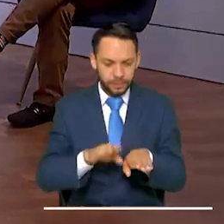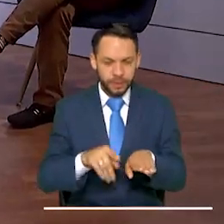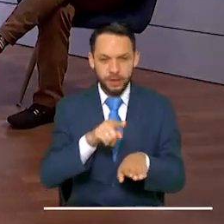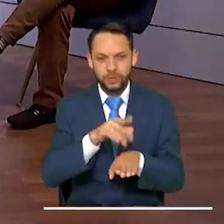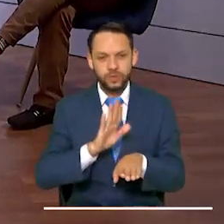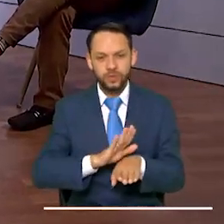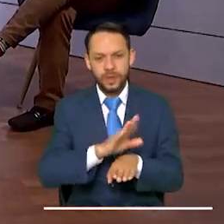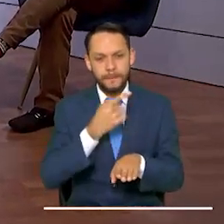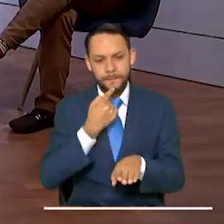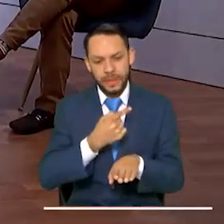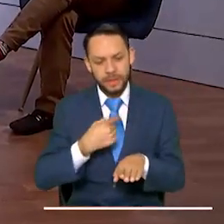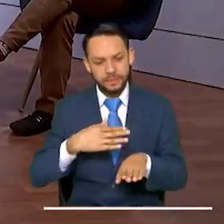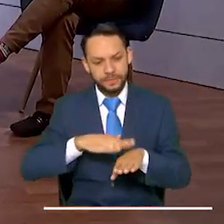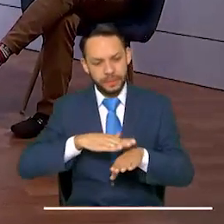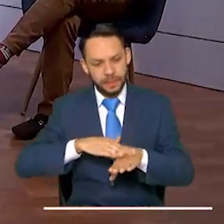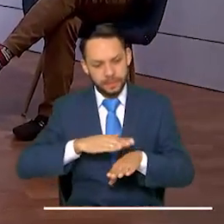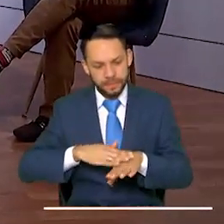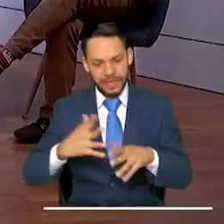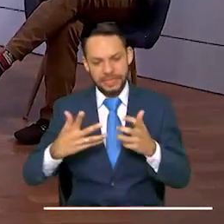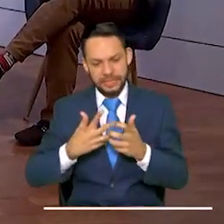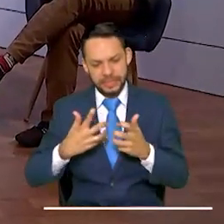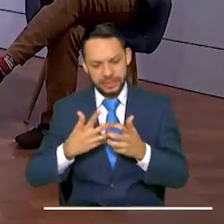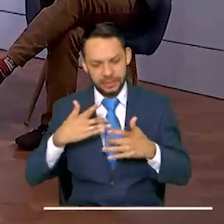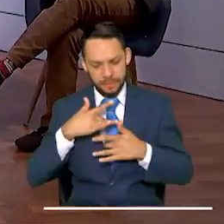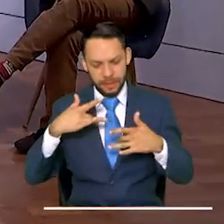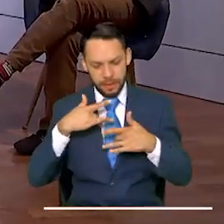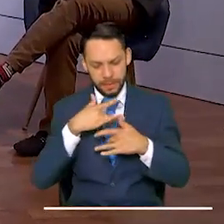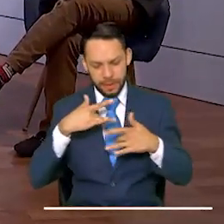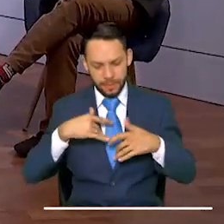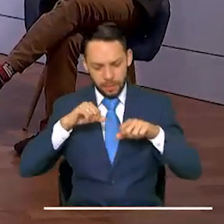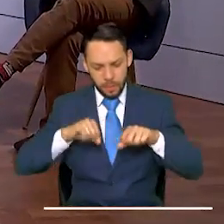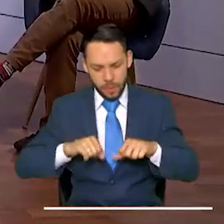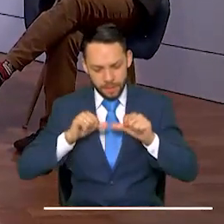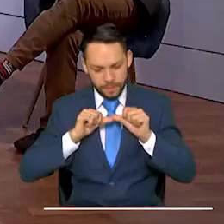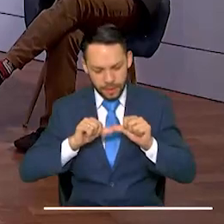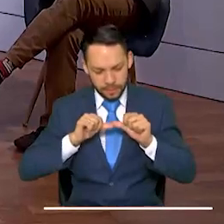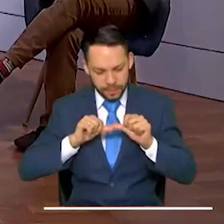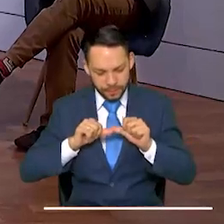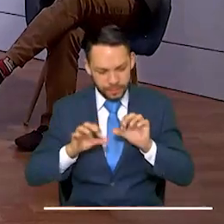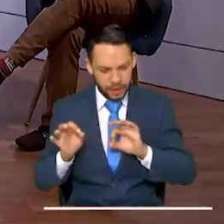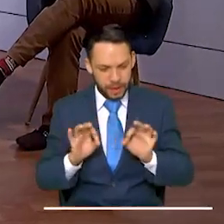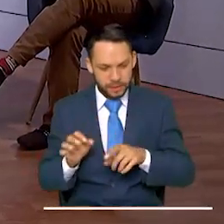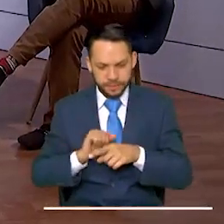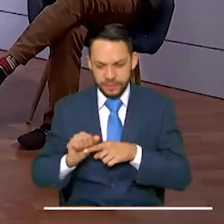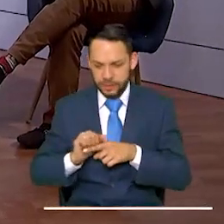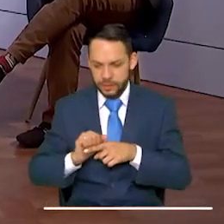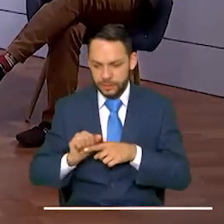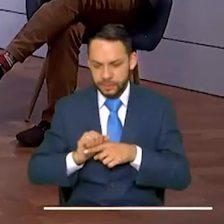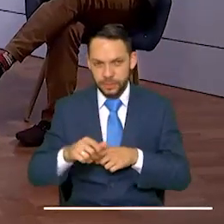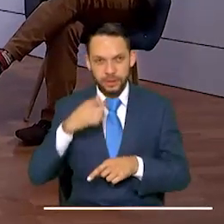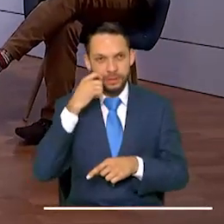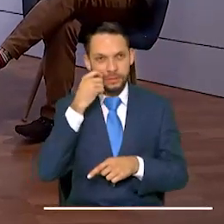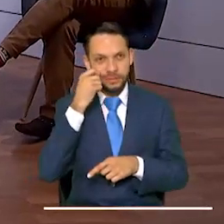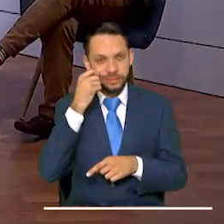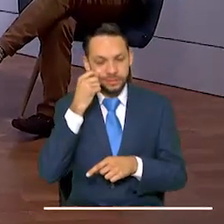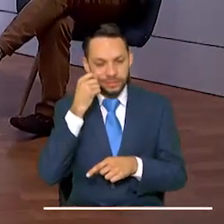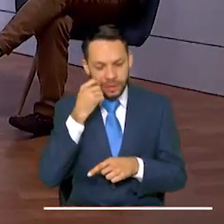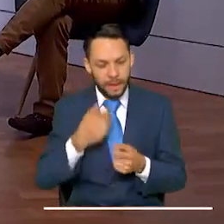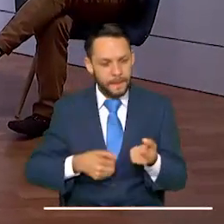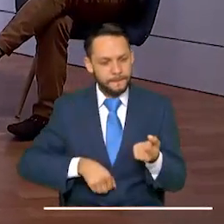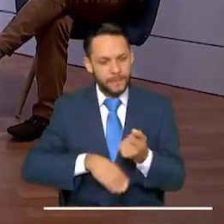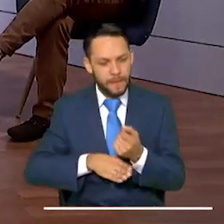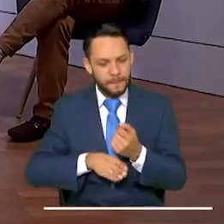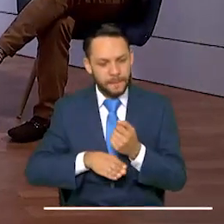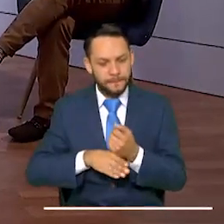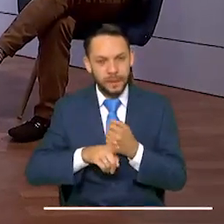hablaba sobre el sistema inmunológico, nos hablaba sobre el funcionamiento adecuado del cuerpo, aquí nos preguntan